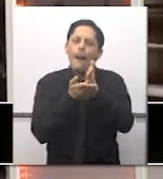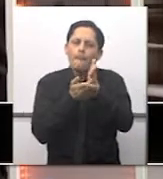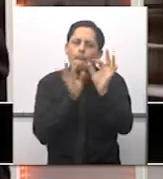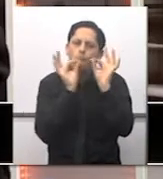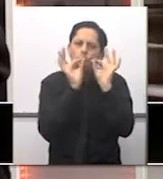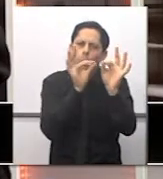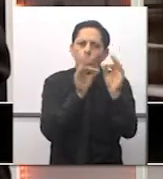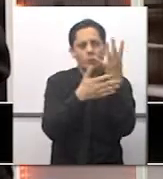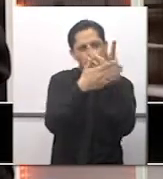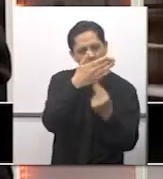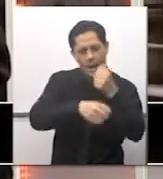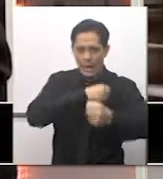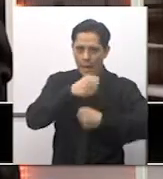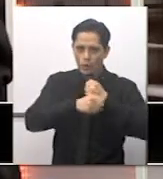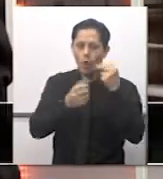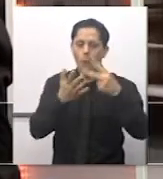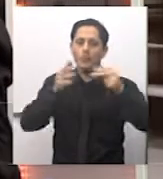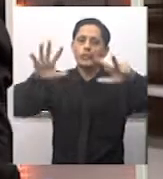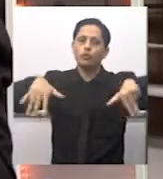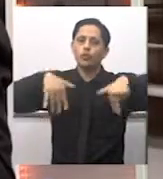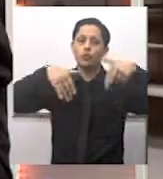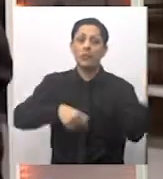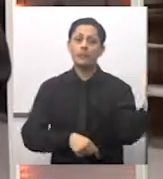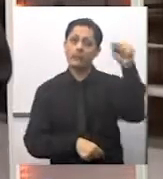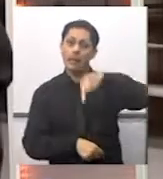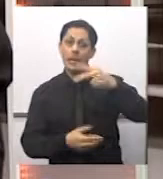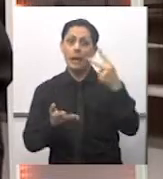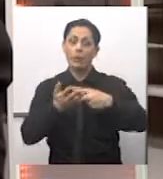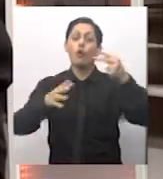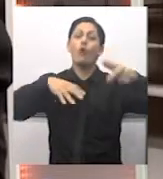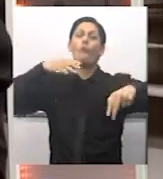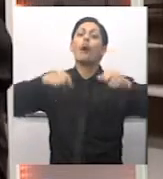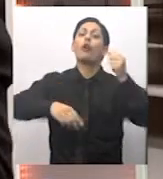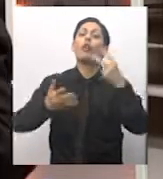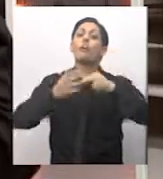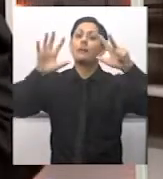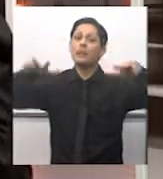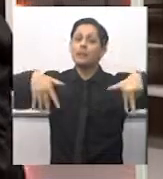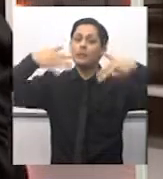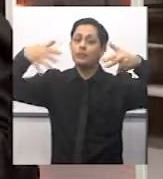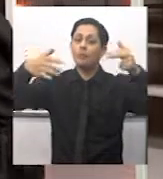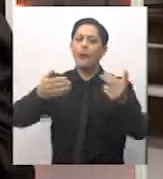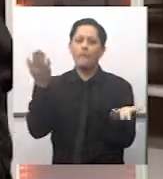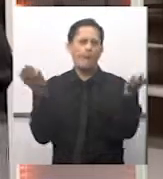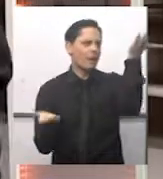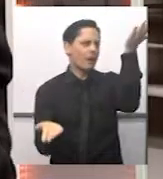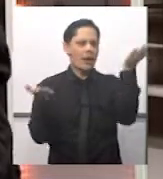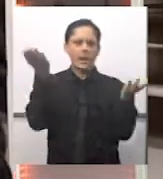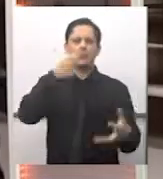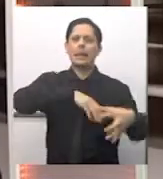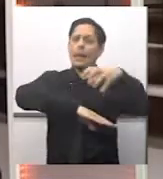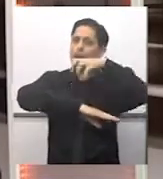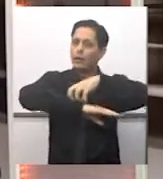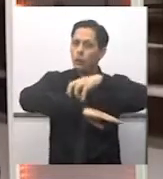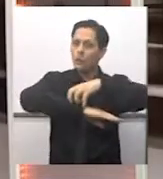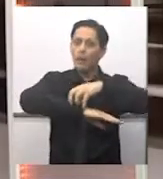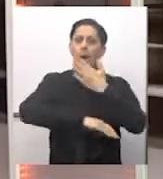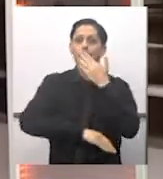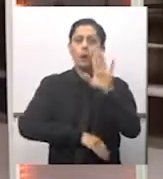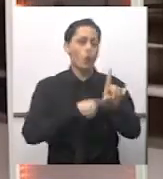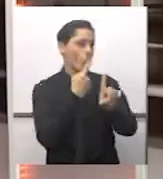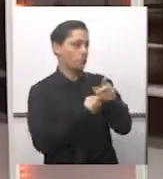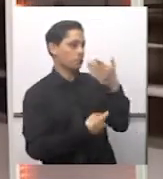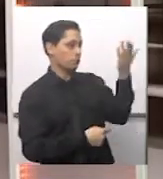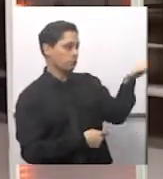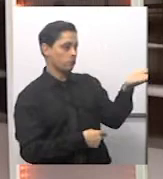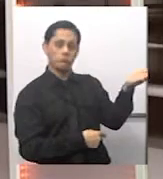a punto de terminar el año 2018 y de recibir el año 2019, por lo tanto es una especie de balance lo que ha pasado en la región. Y qué mejor